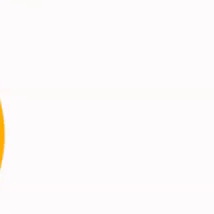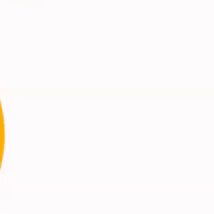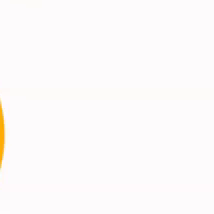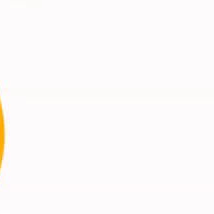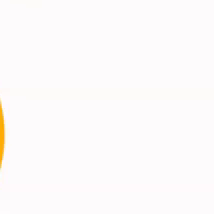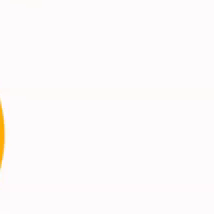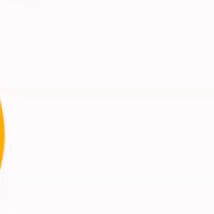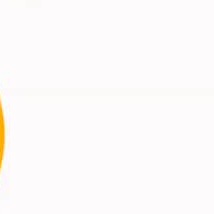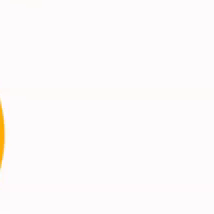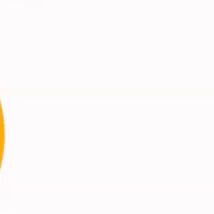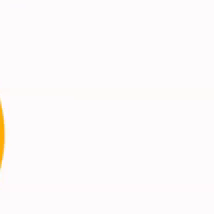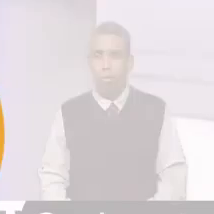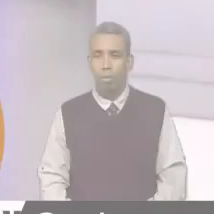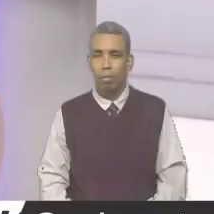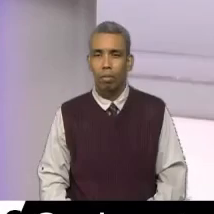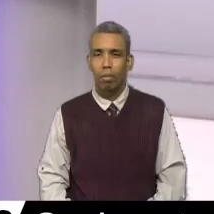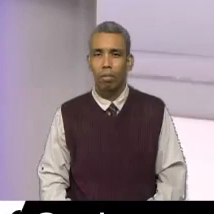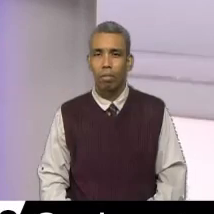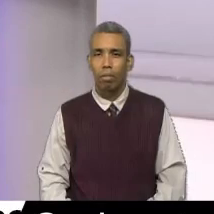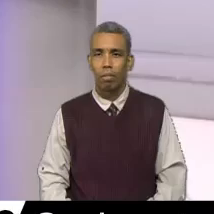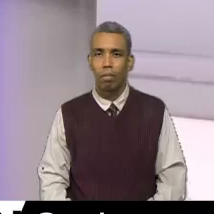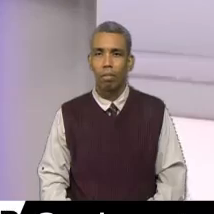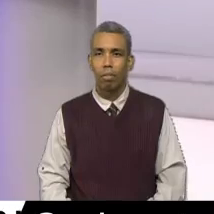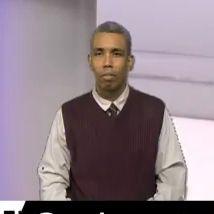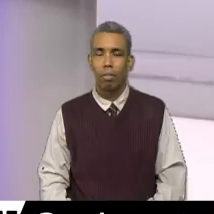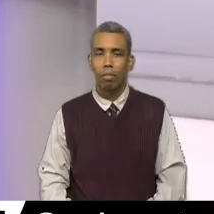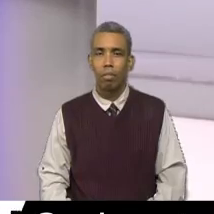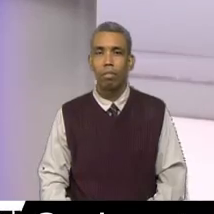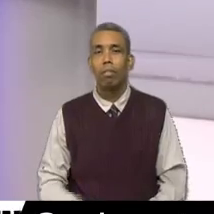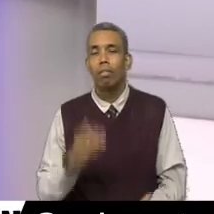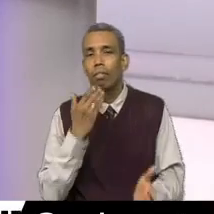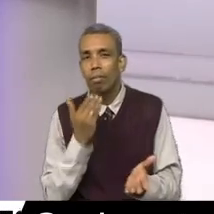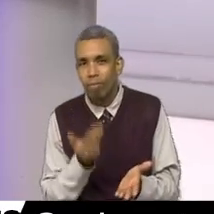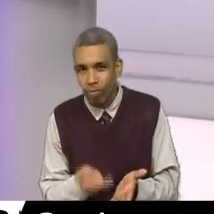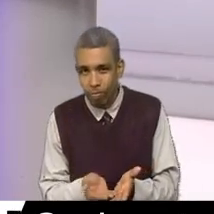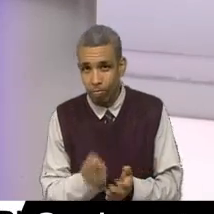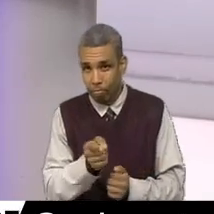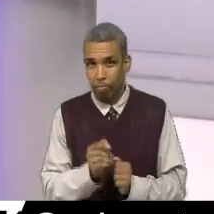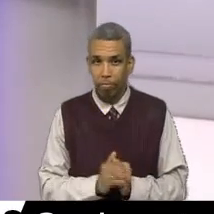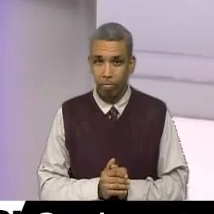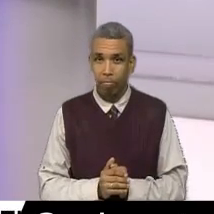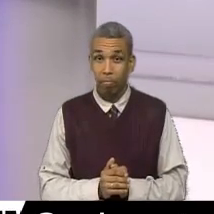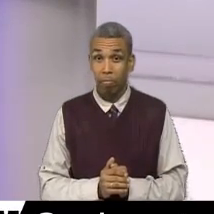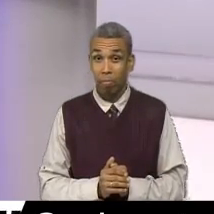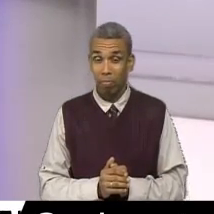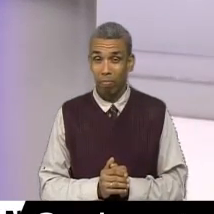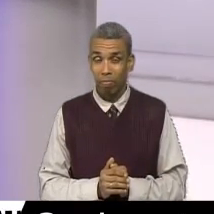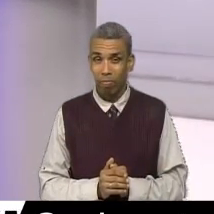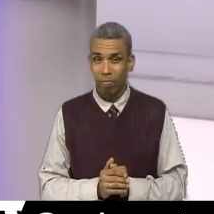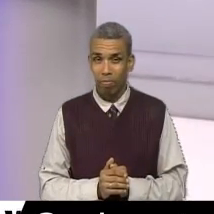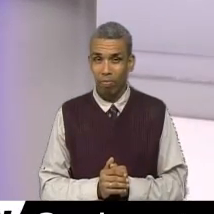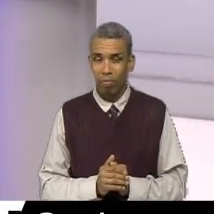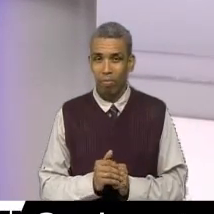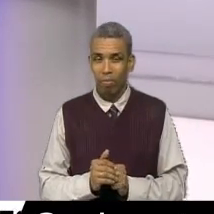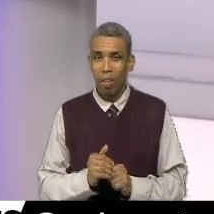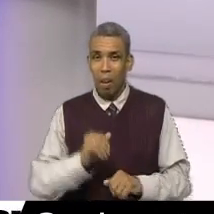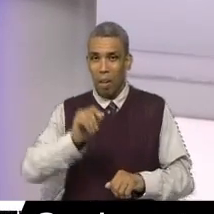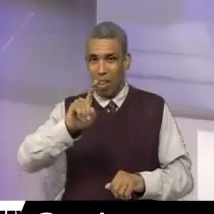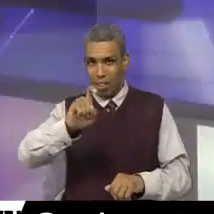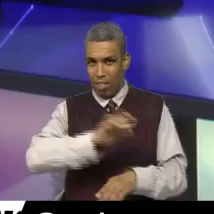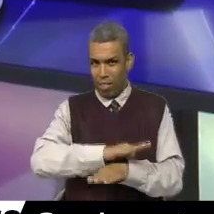avenida 36. A ustedes muchas gracias por acompañarnos en nuestra presente emisión, los esperamos a